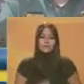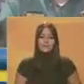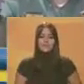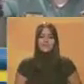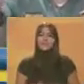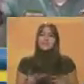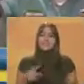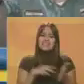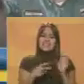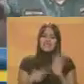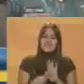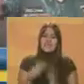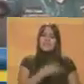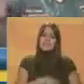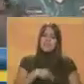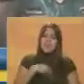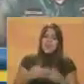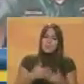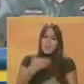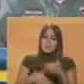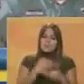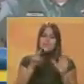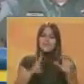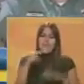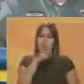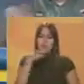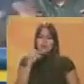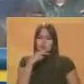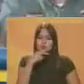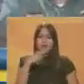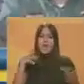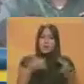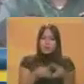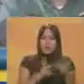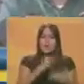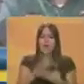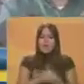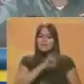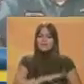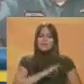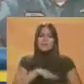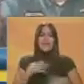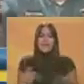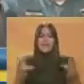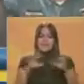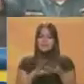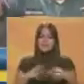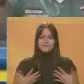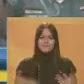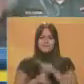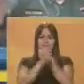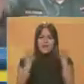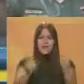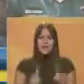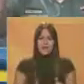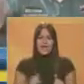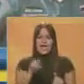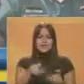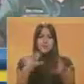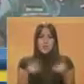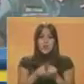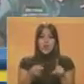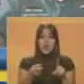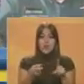¿qué tiene que ver el proceso electoral del 7 de octubre con los programas sociales? Ya allí va implícito un